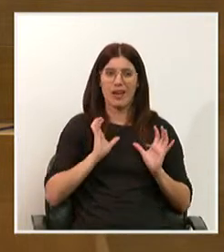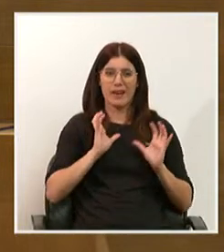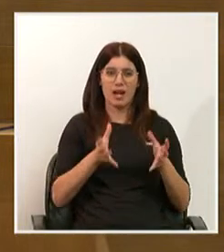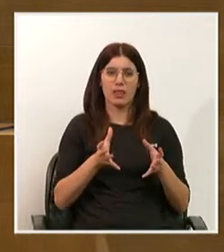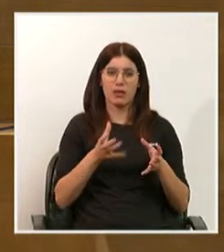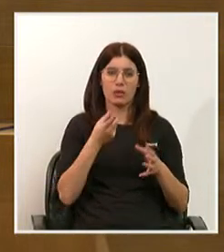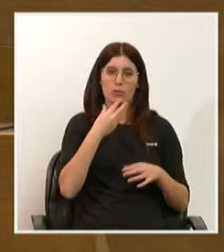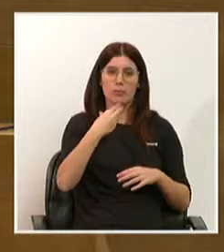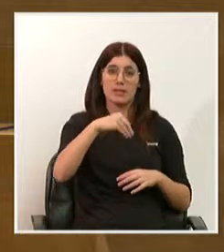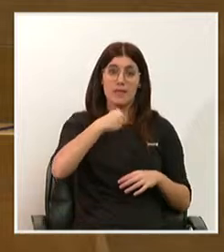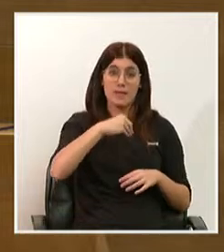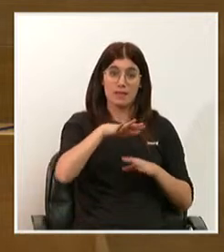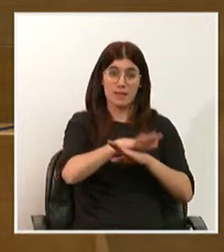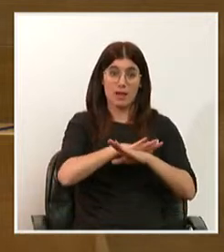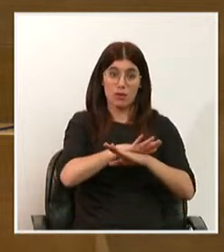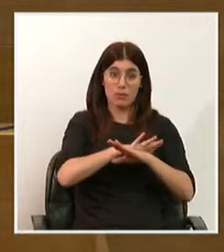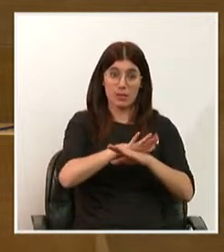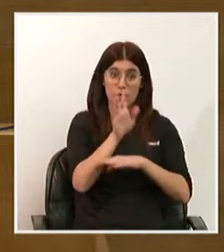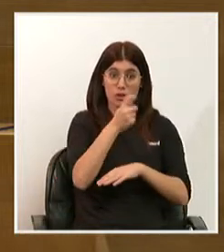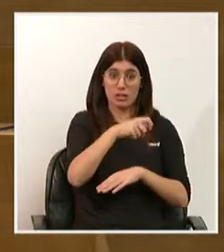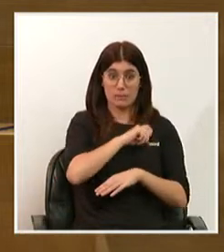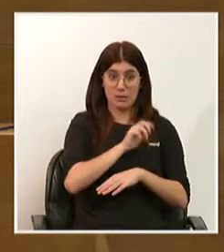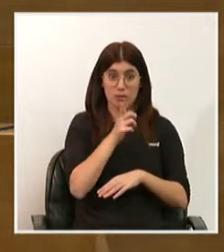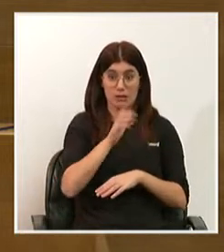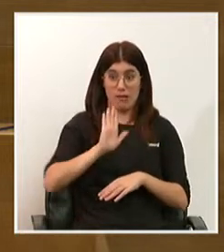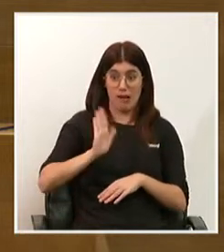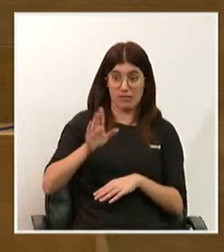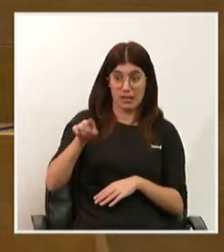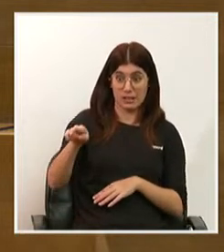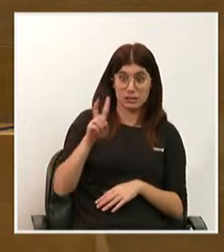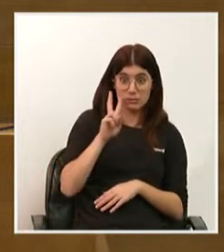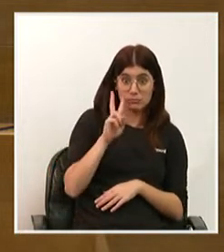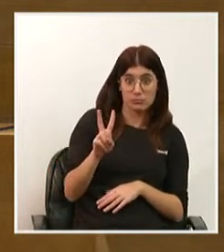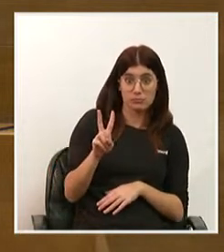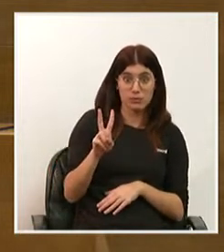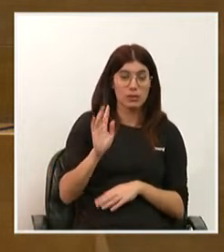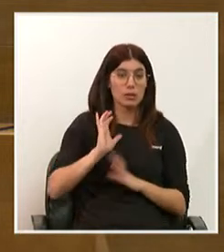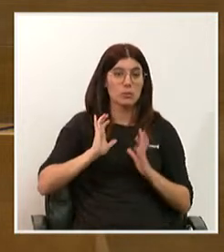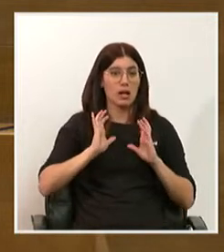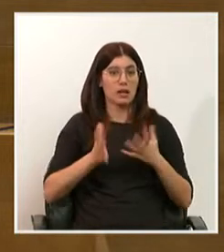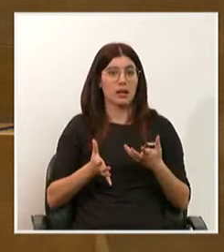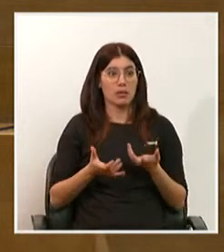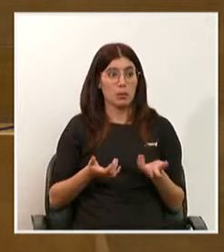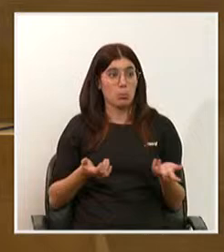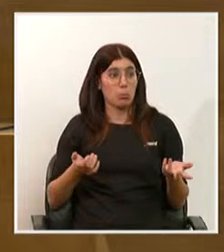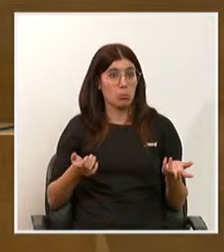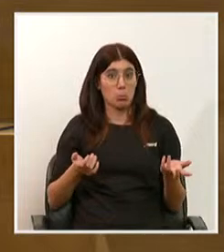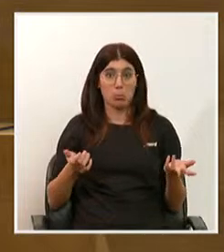presid del go español que est que una